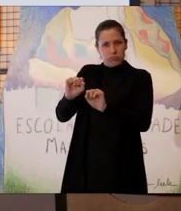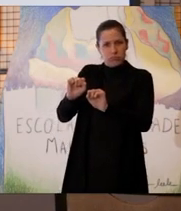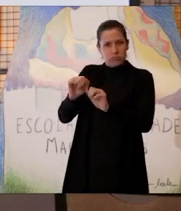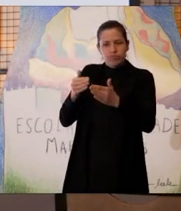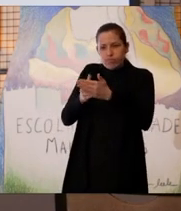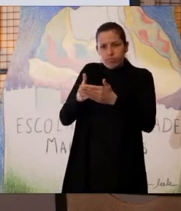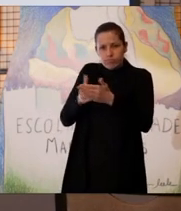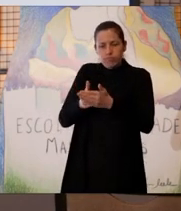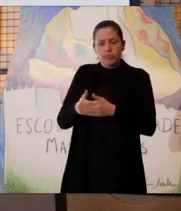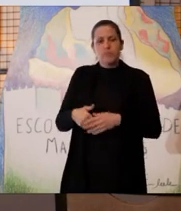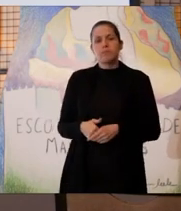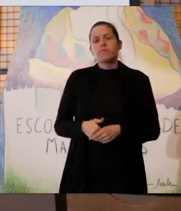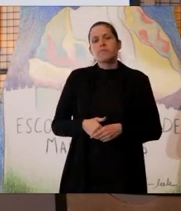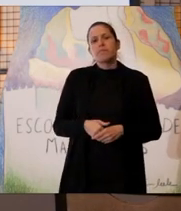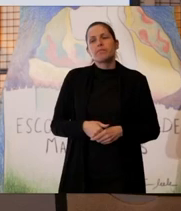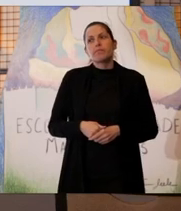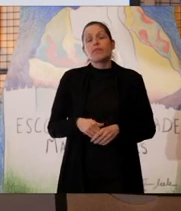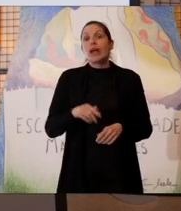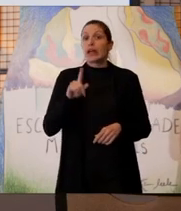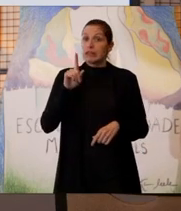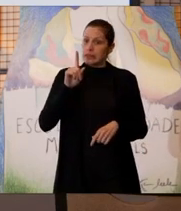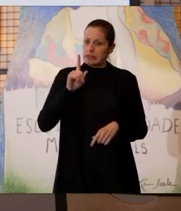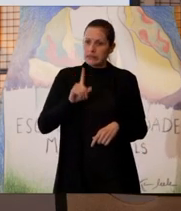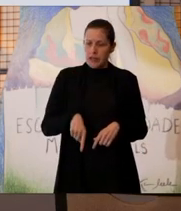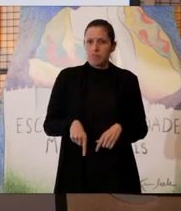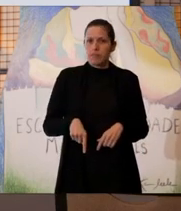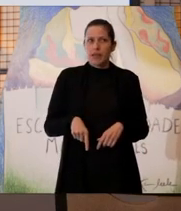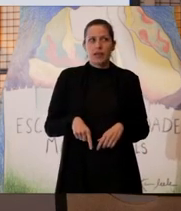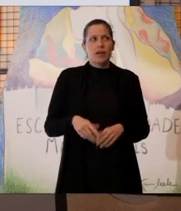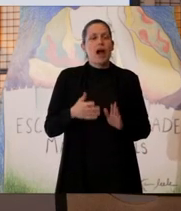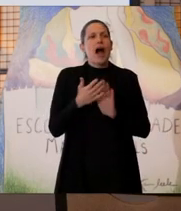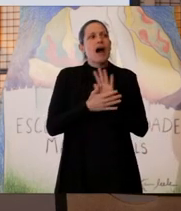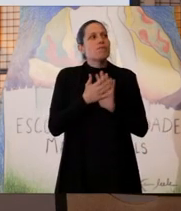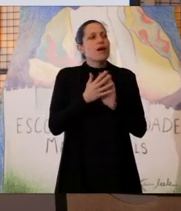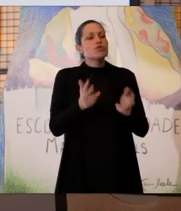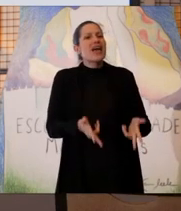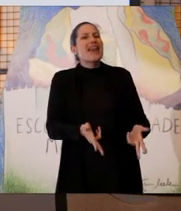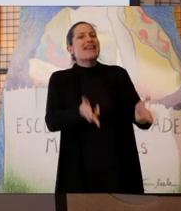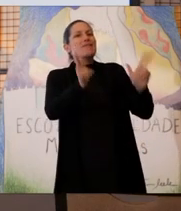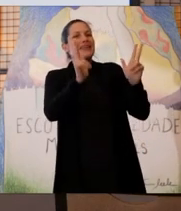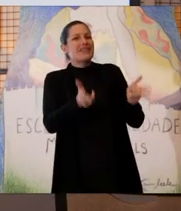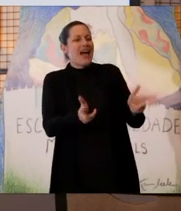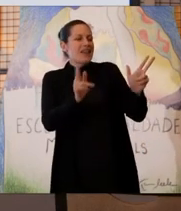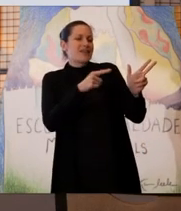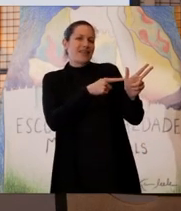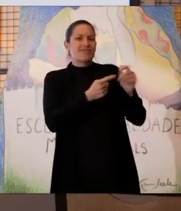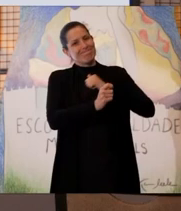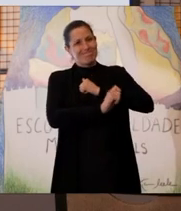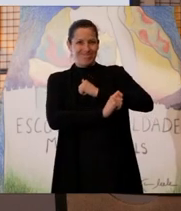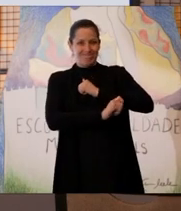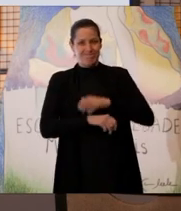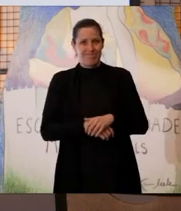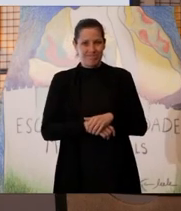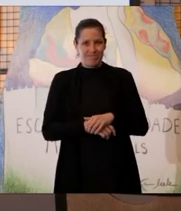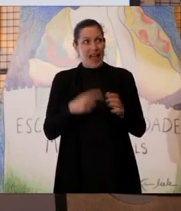hemos revestido de libertad cosas que no son Realmente libertad y todo eso es un